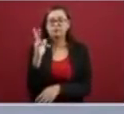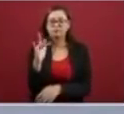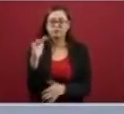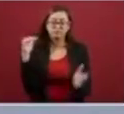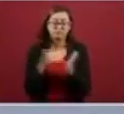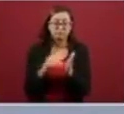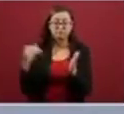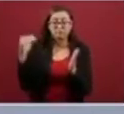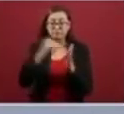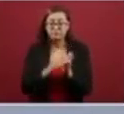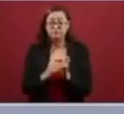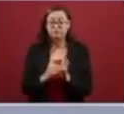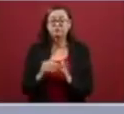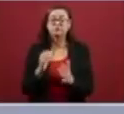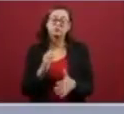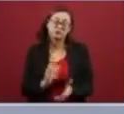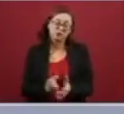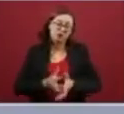2.450.000 millones a